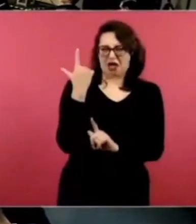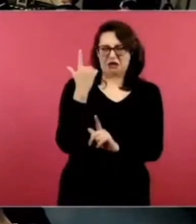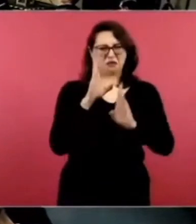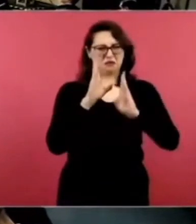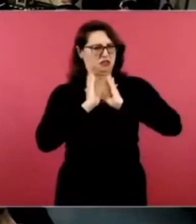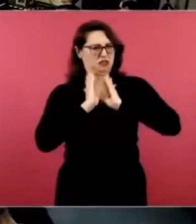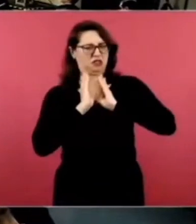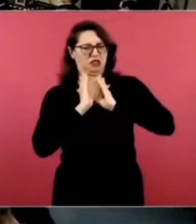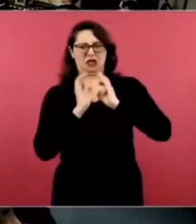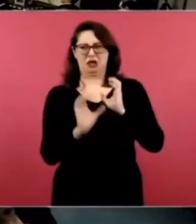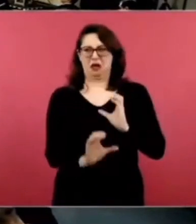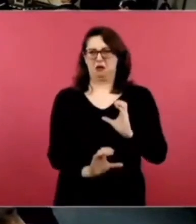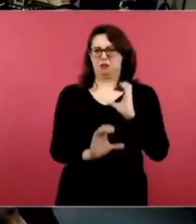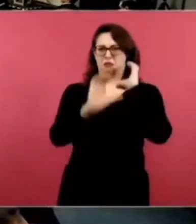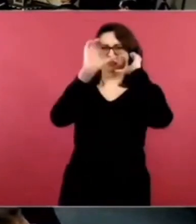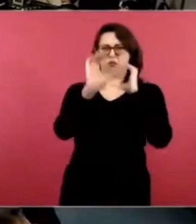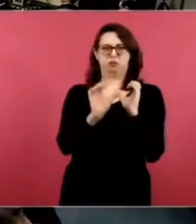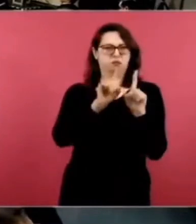amenazar?